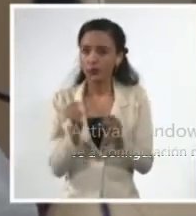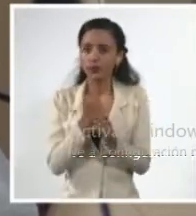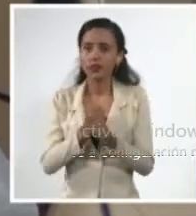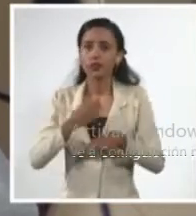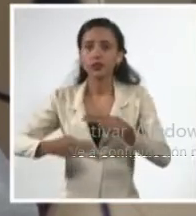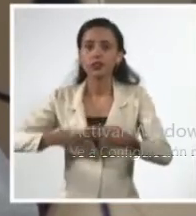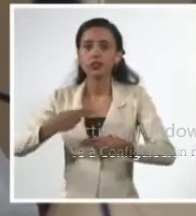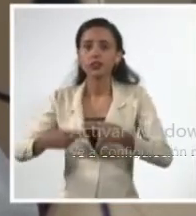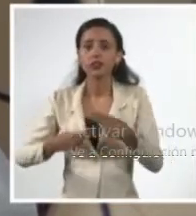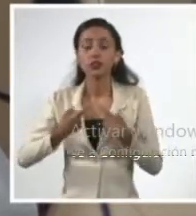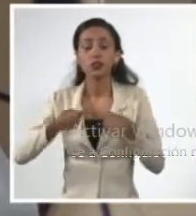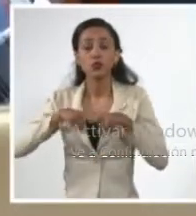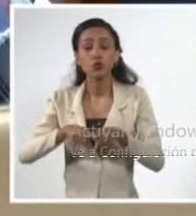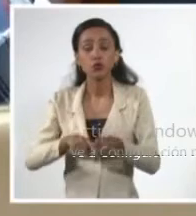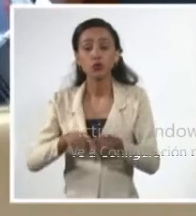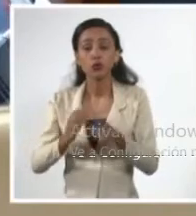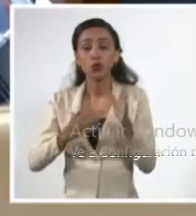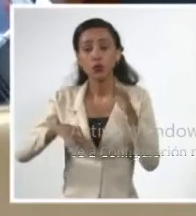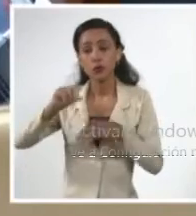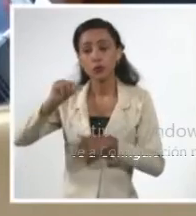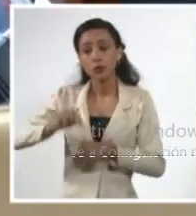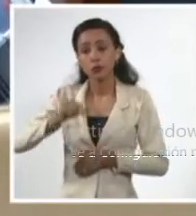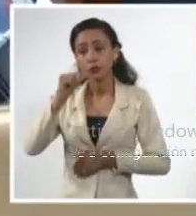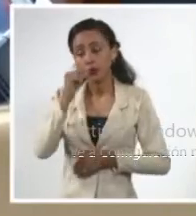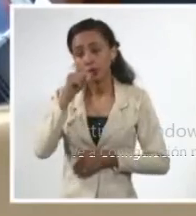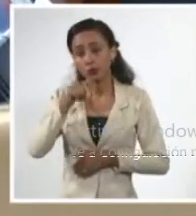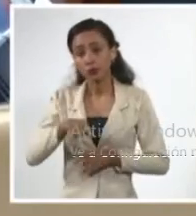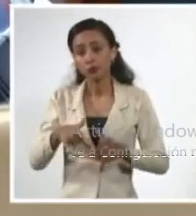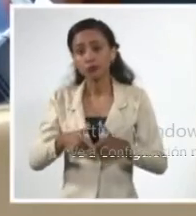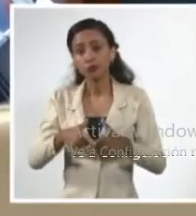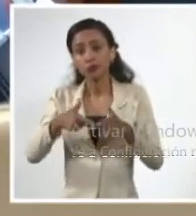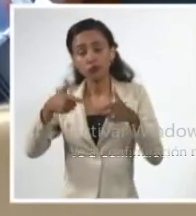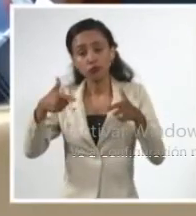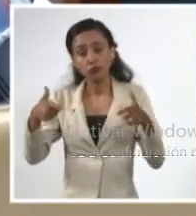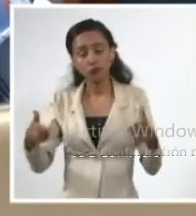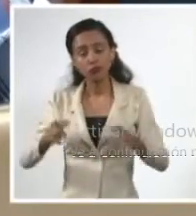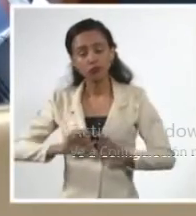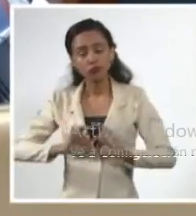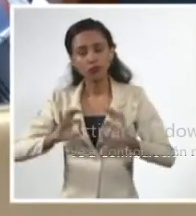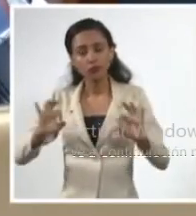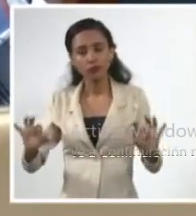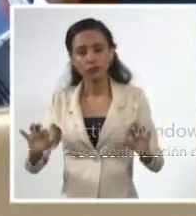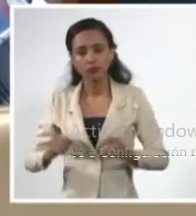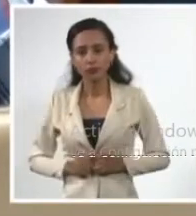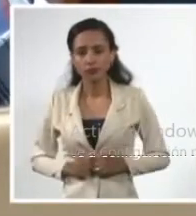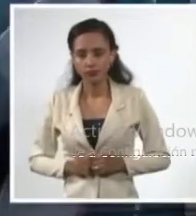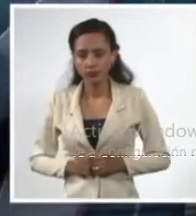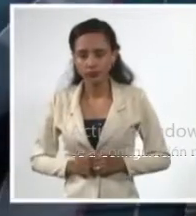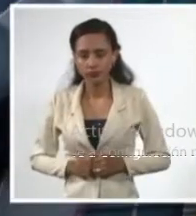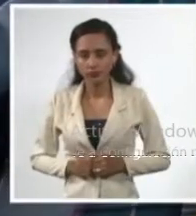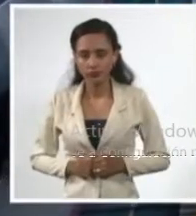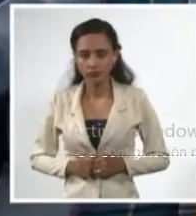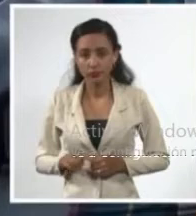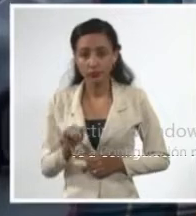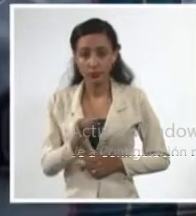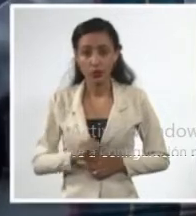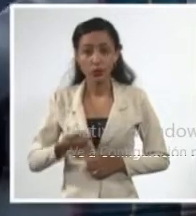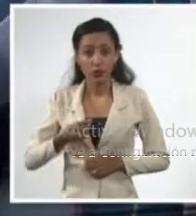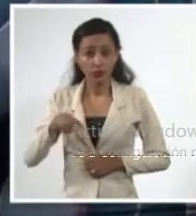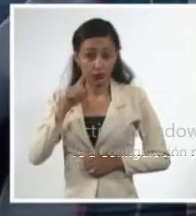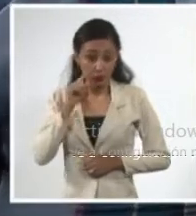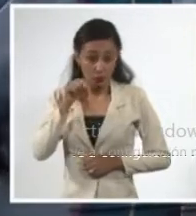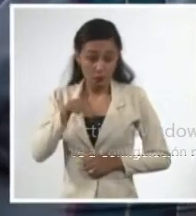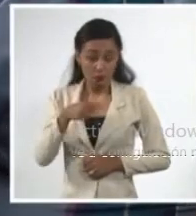allá de conjunto con el ministro con la ampliación de la limpieza al lado de la autopista. También se escucharon en este encuentro mensual